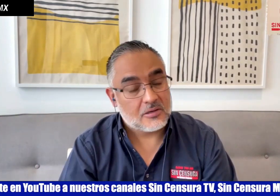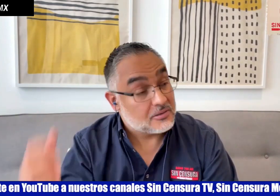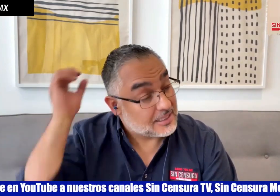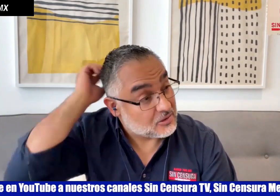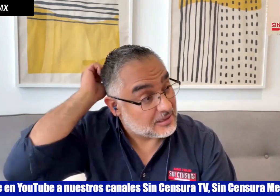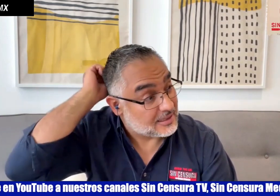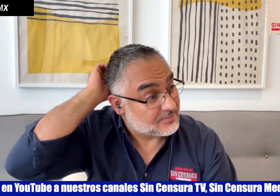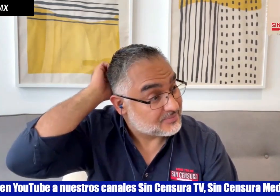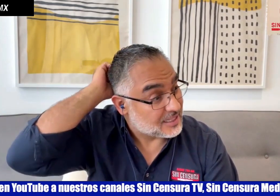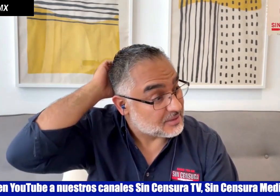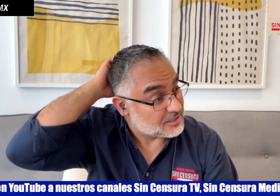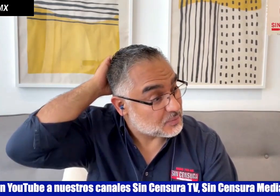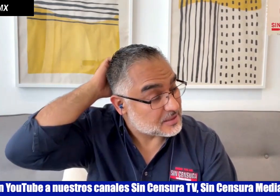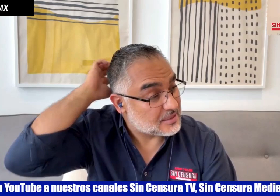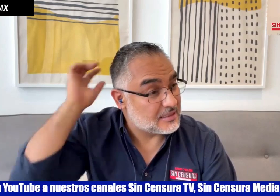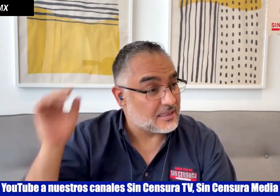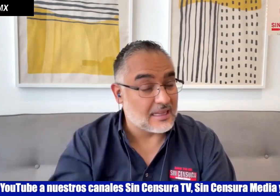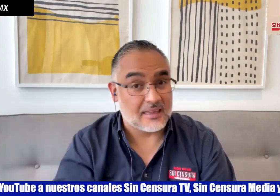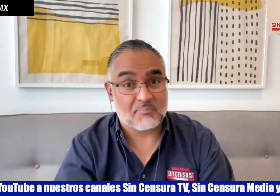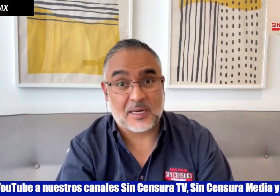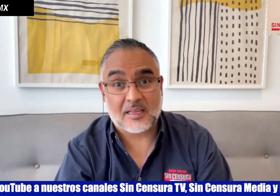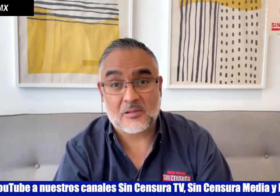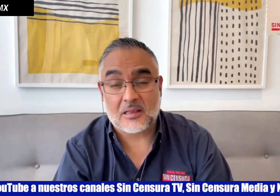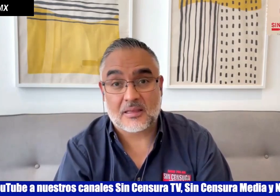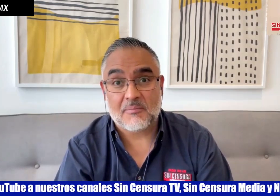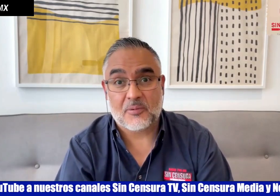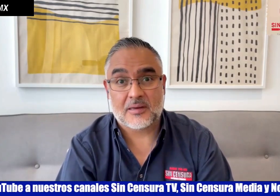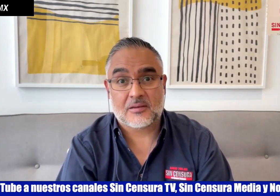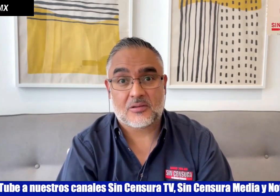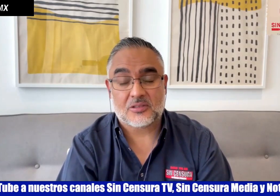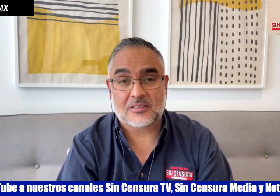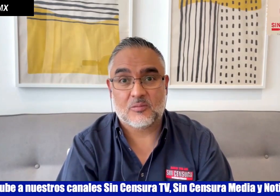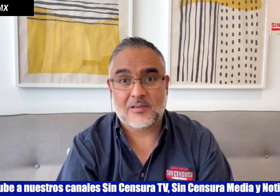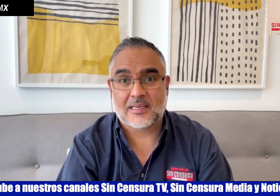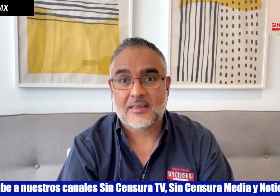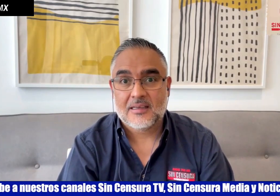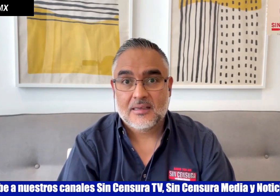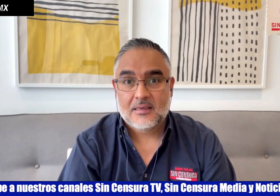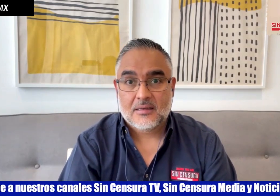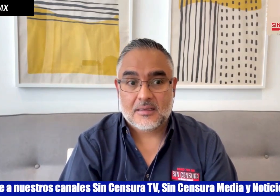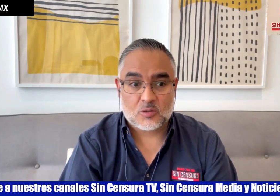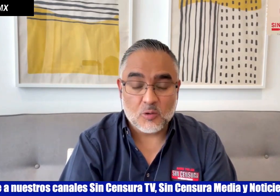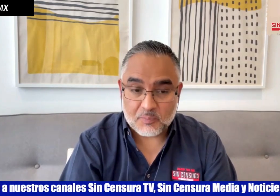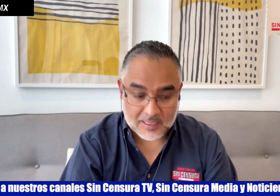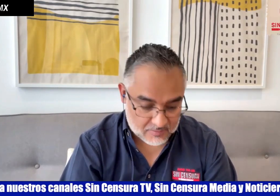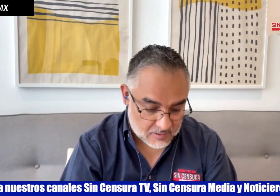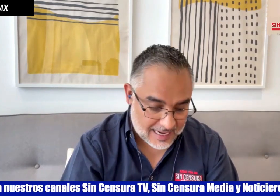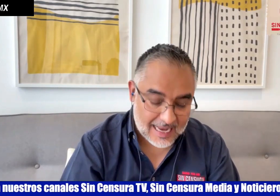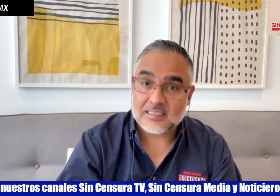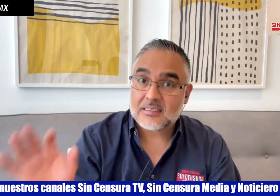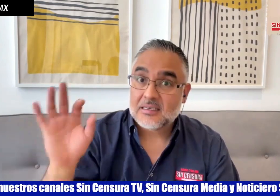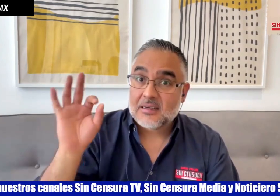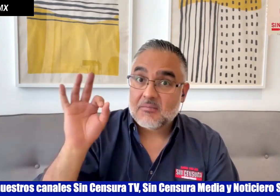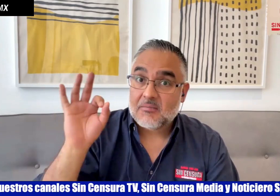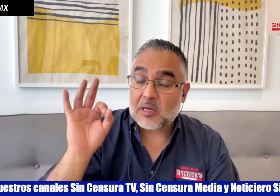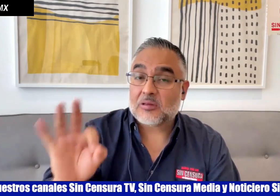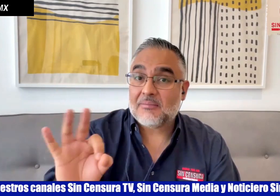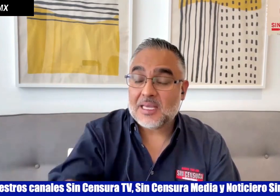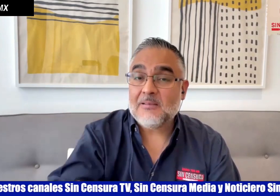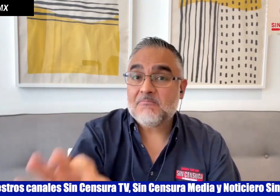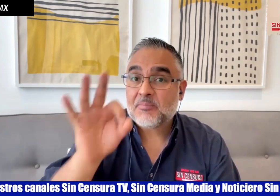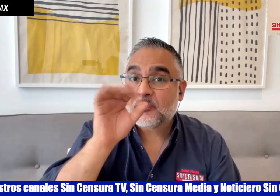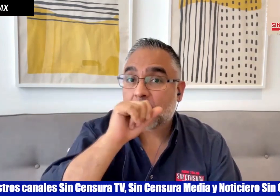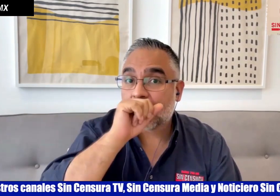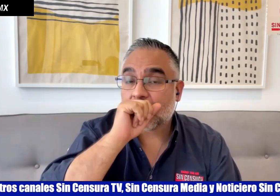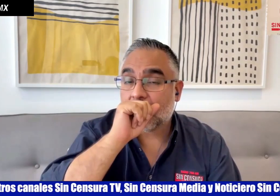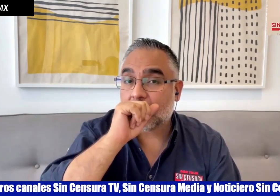que dije yo, híjole, el ministro presidente anda perdiendo el tiempo en cosas muy estúpidas, muy banales, pero